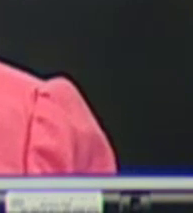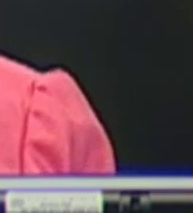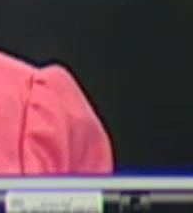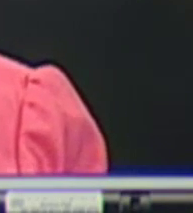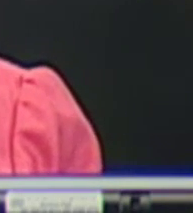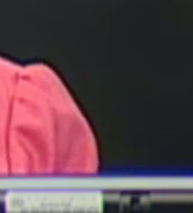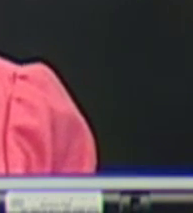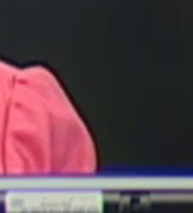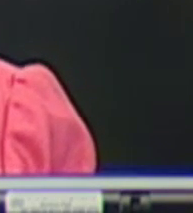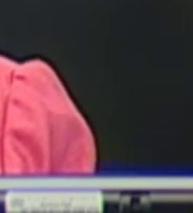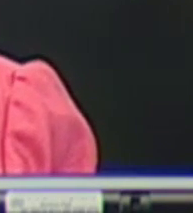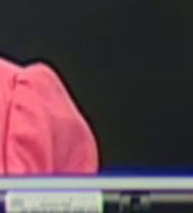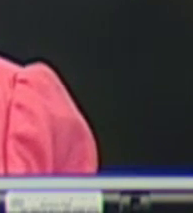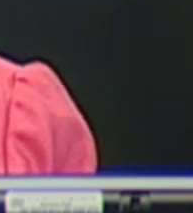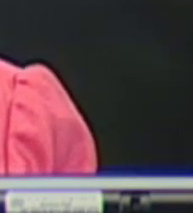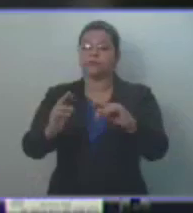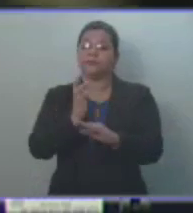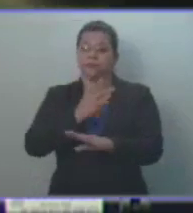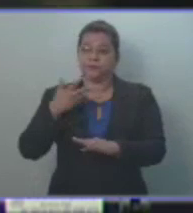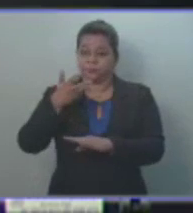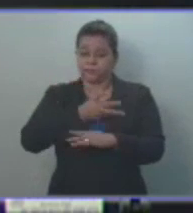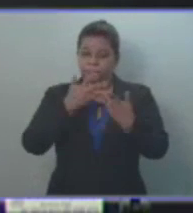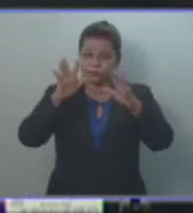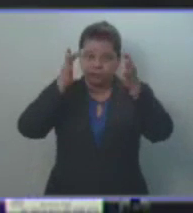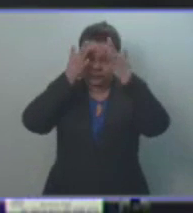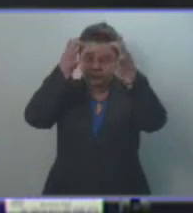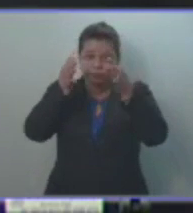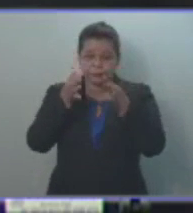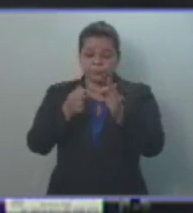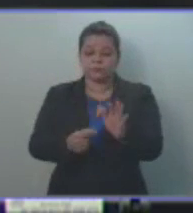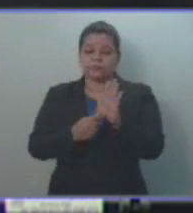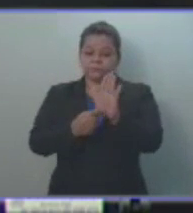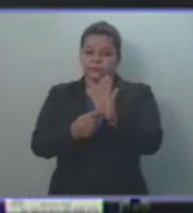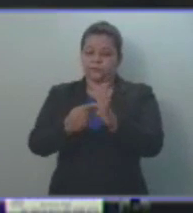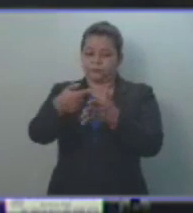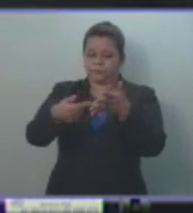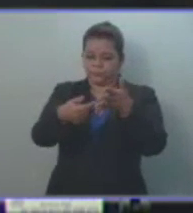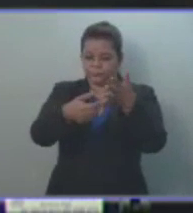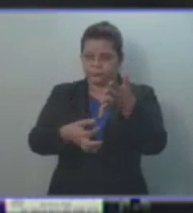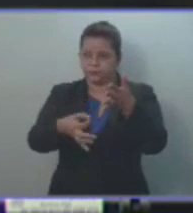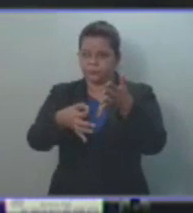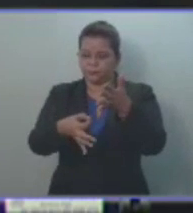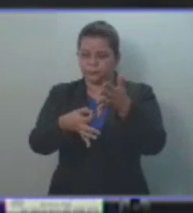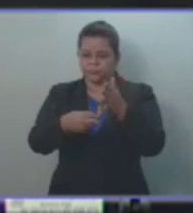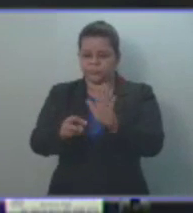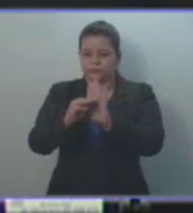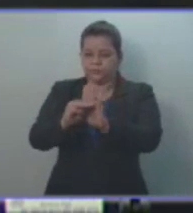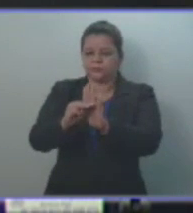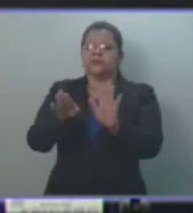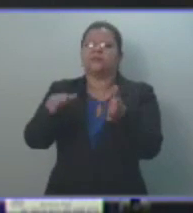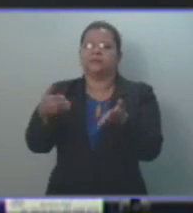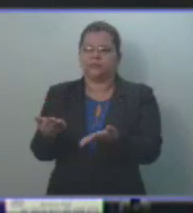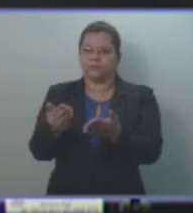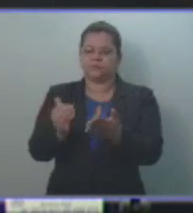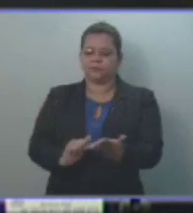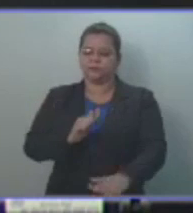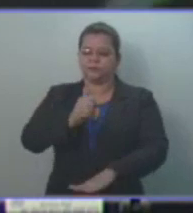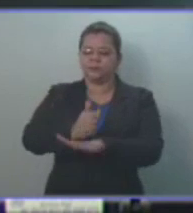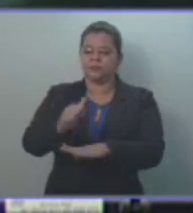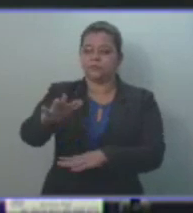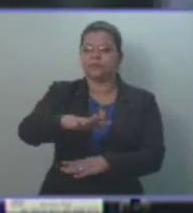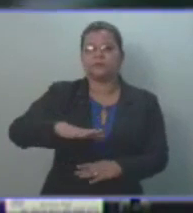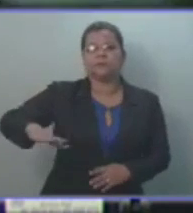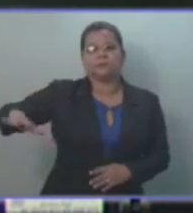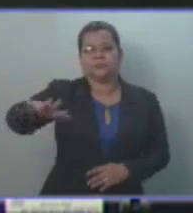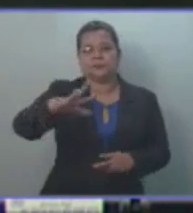Nacionalista, hemos decidido presentar una ley marco para la creación de zonas especiales